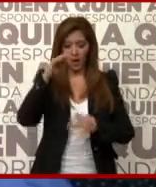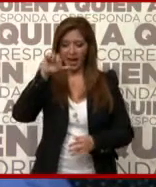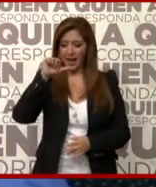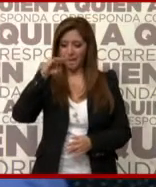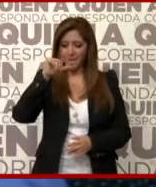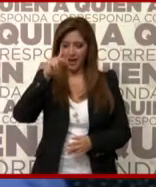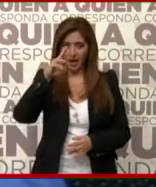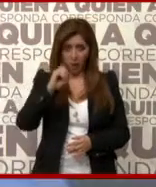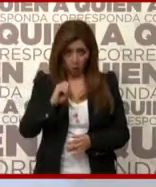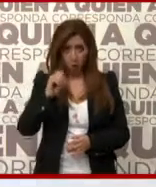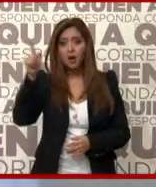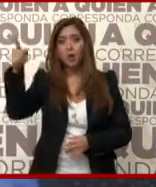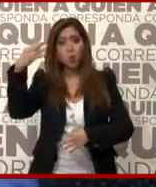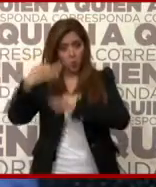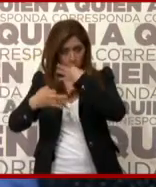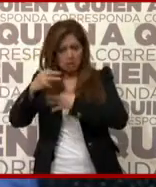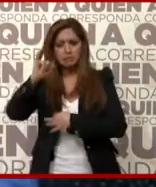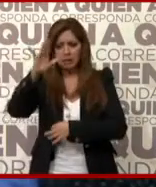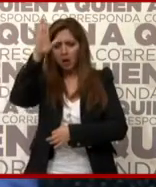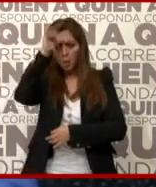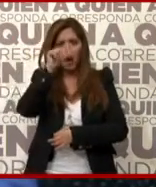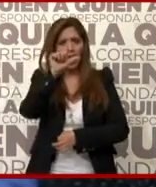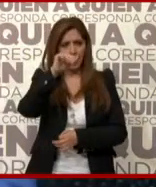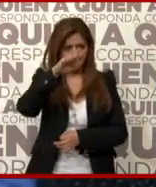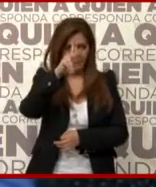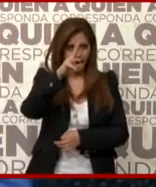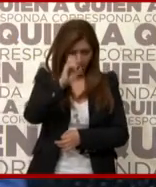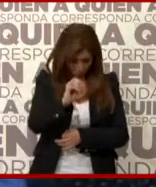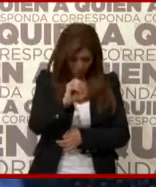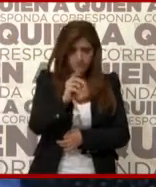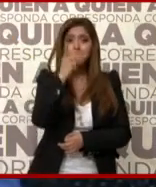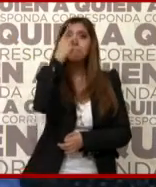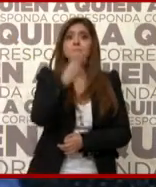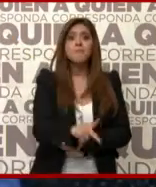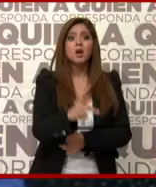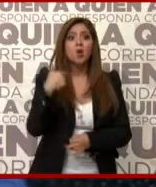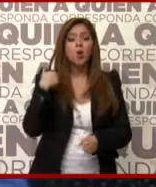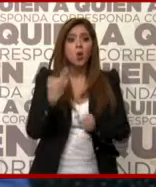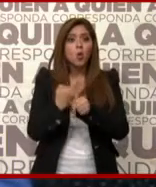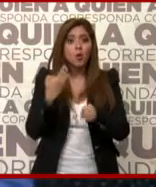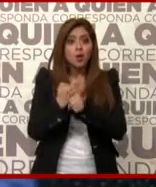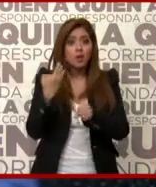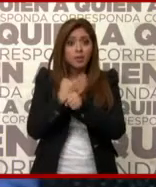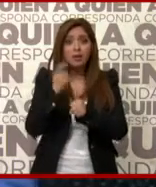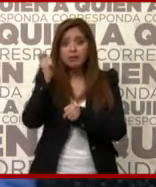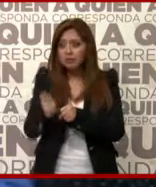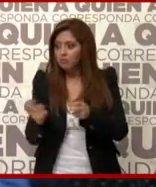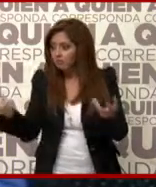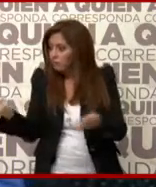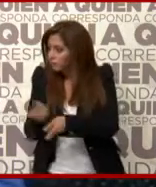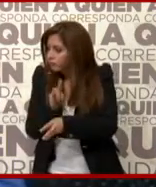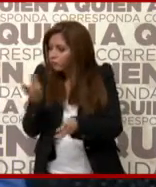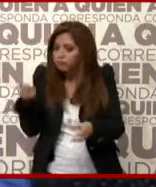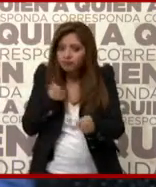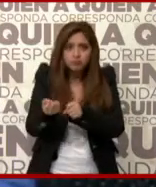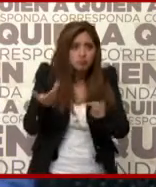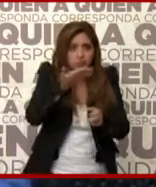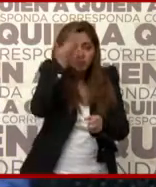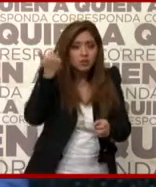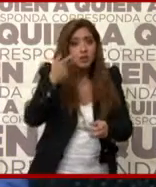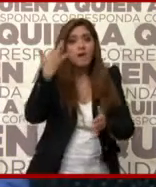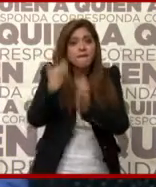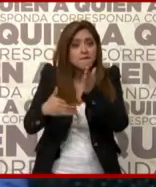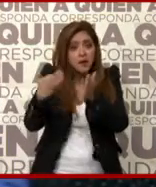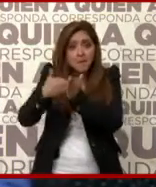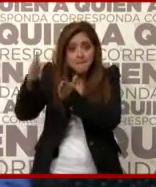distrito me admite el amparo. Nada más que la existencia del acto, pues yo no la conozco, dado que no nos han